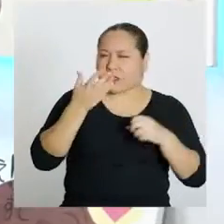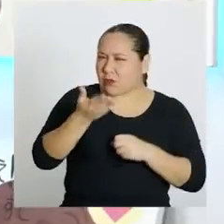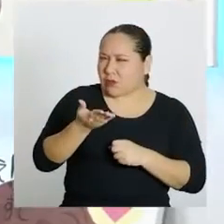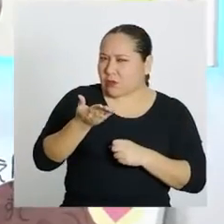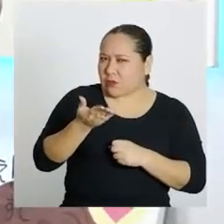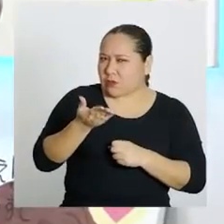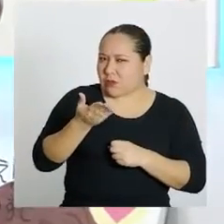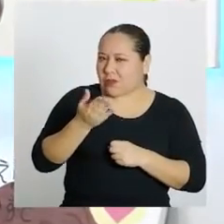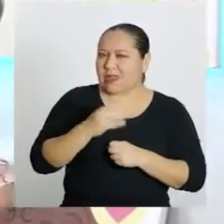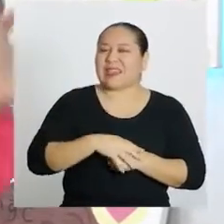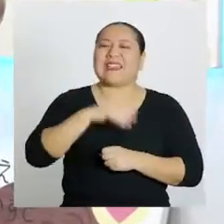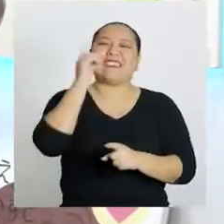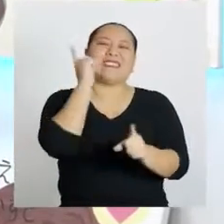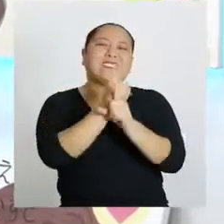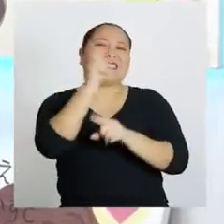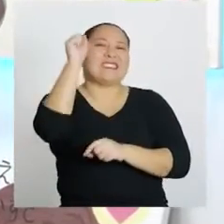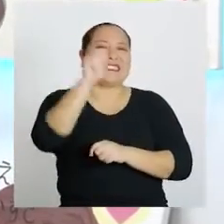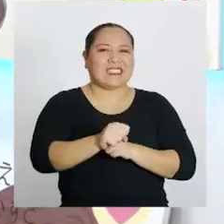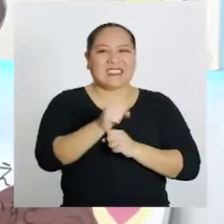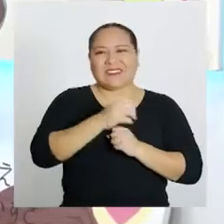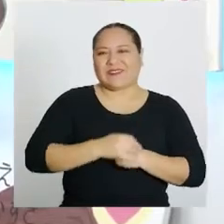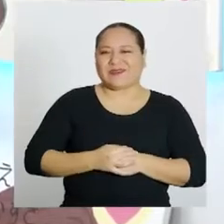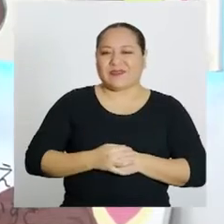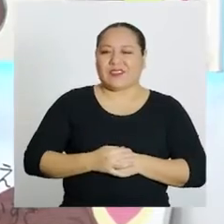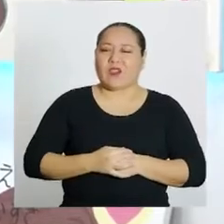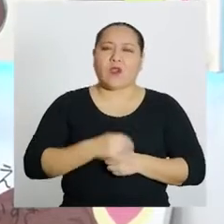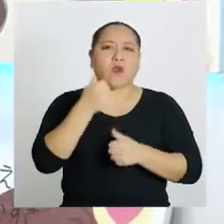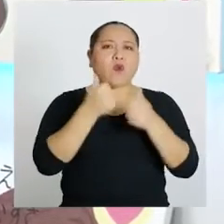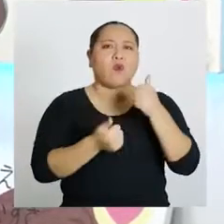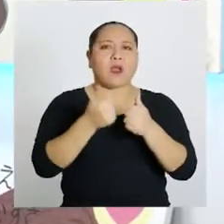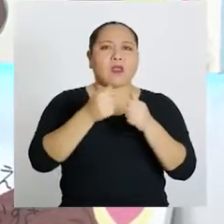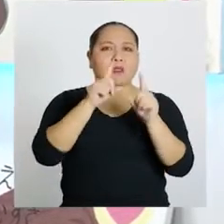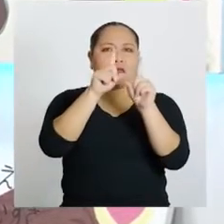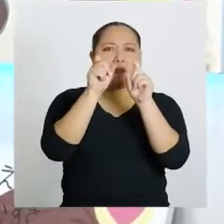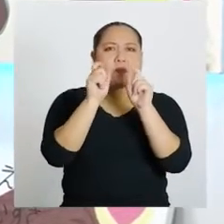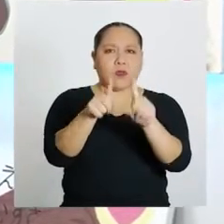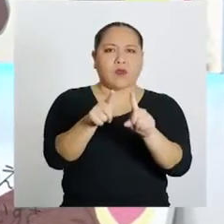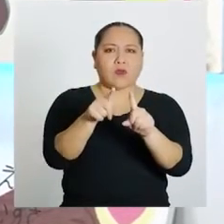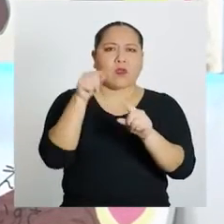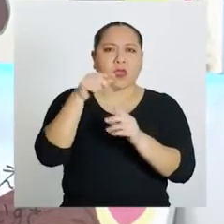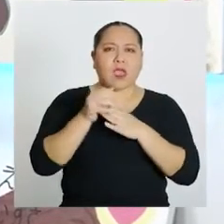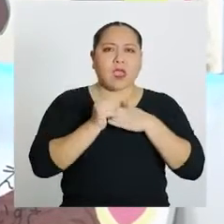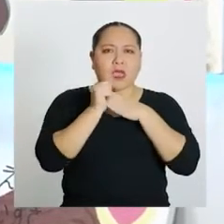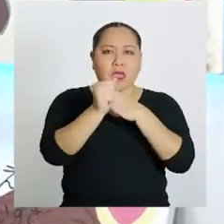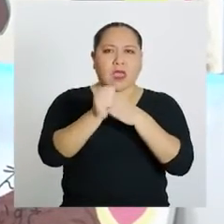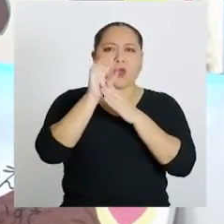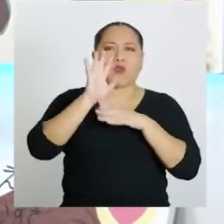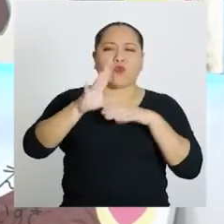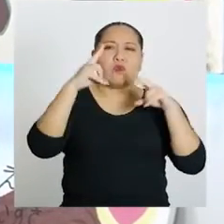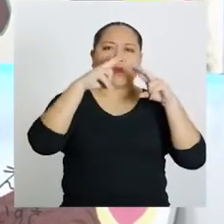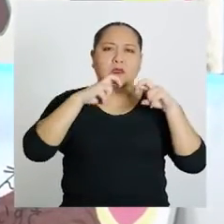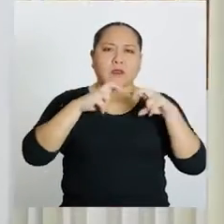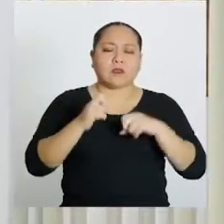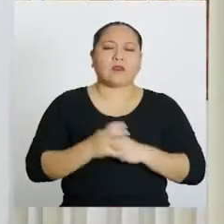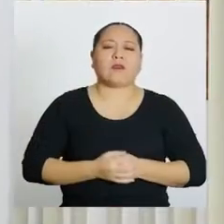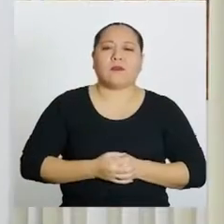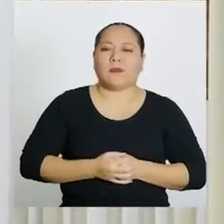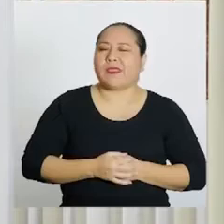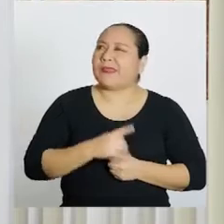investigación? ¡Por supuesto! ¿Cuál es la pregunta que guiará tu